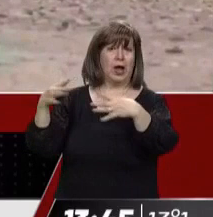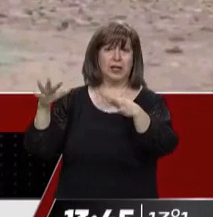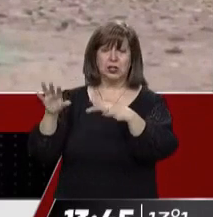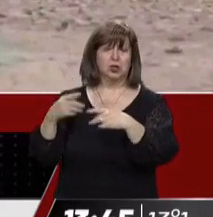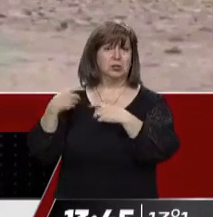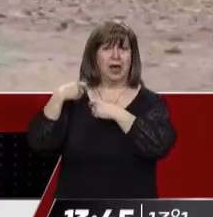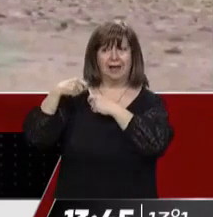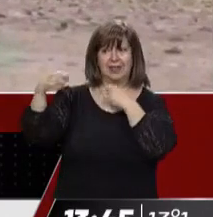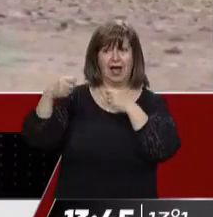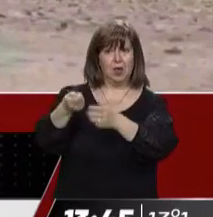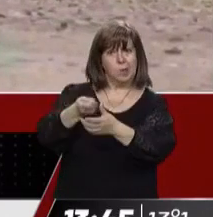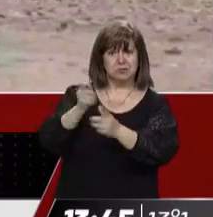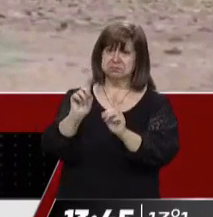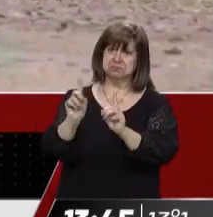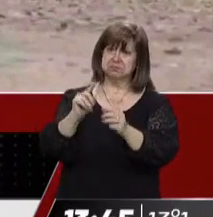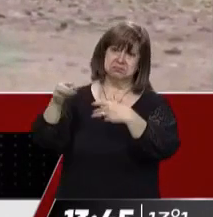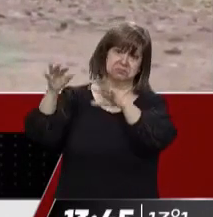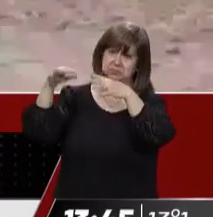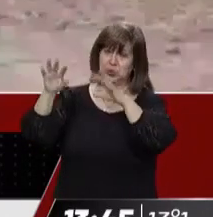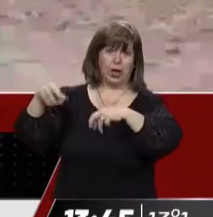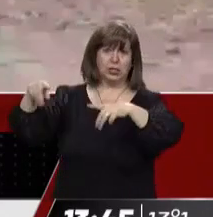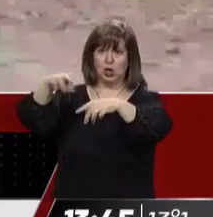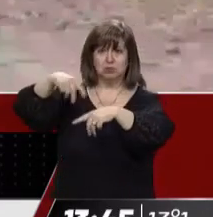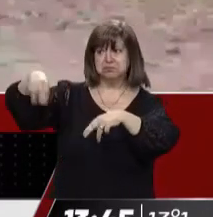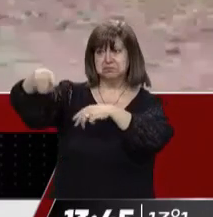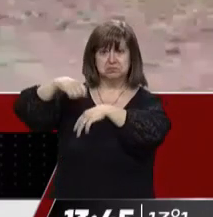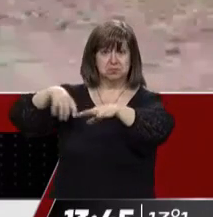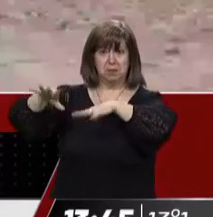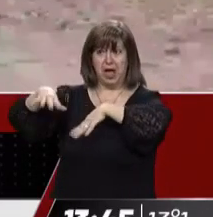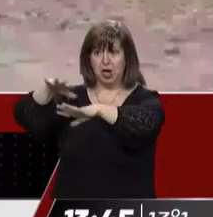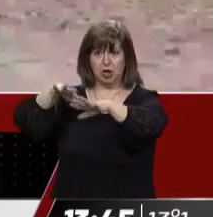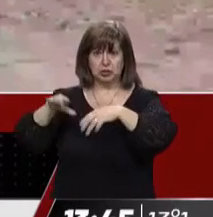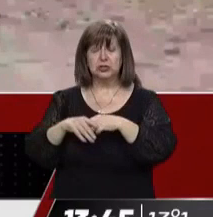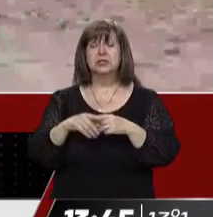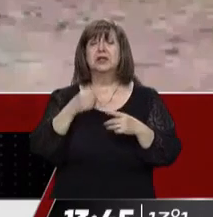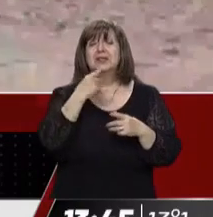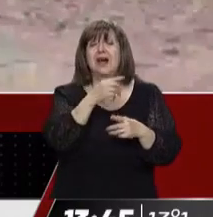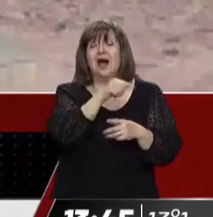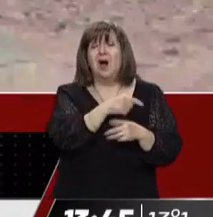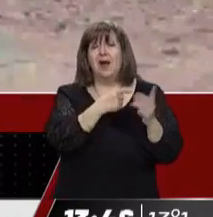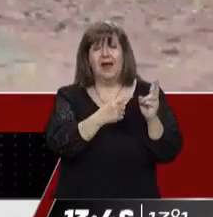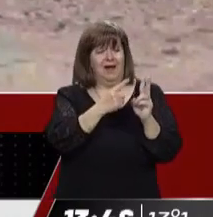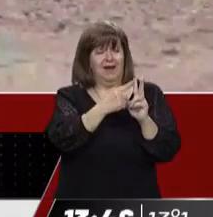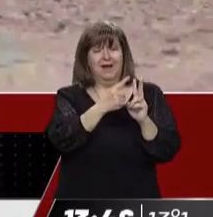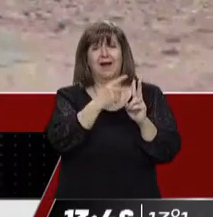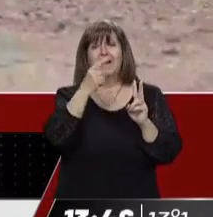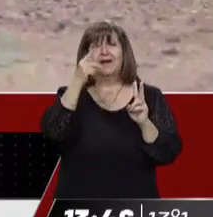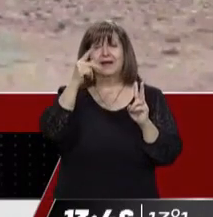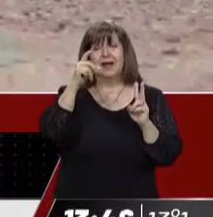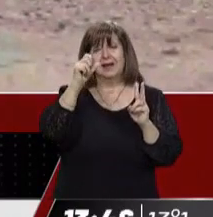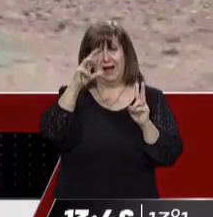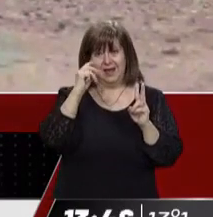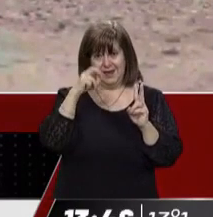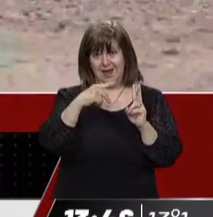Karina se llama un otra nena de un año y cuatro meses esto pasa y pasa siempre y puede pasar algo Hay que hacer porque